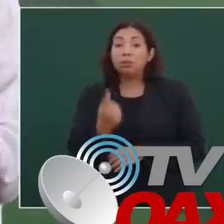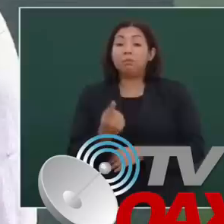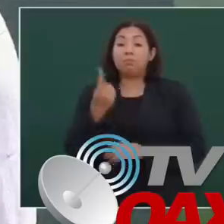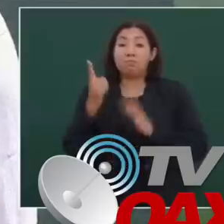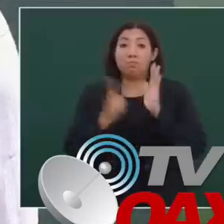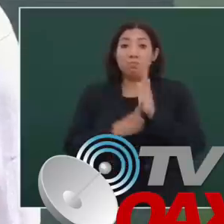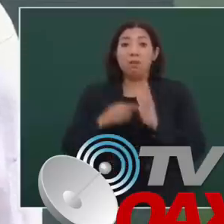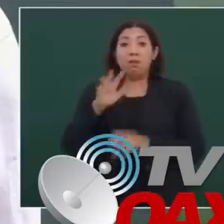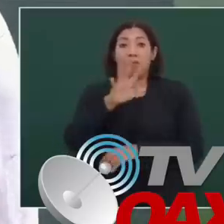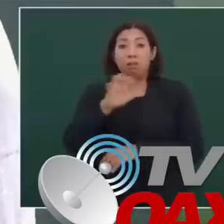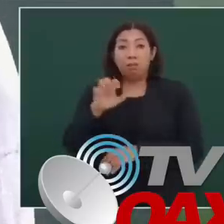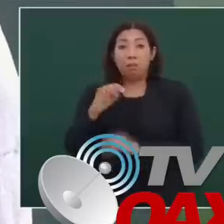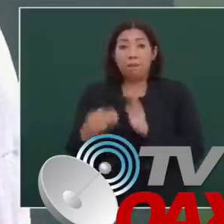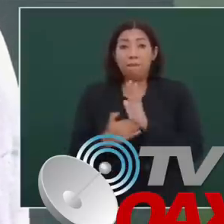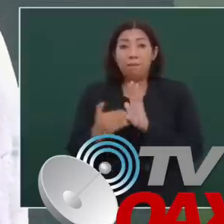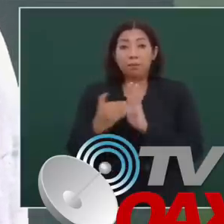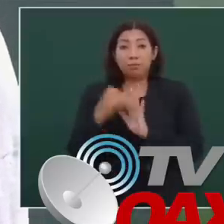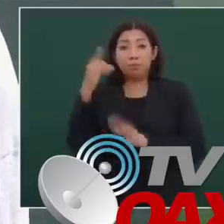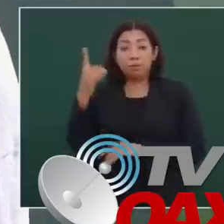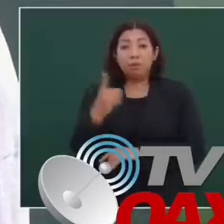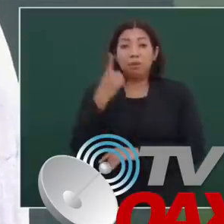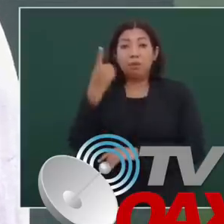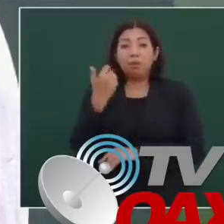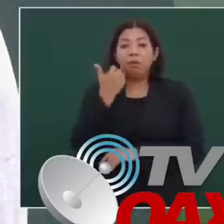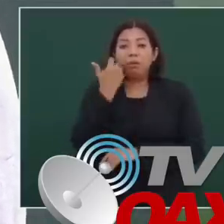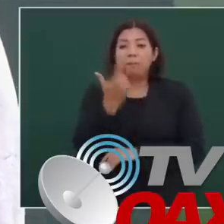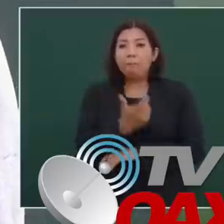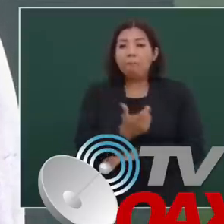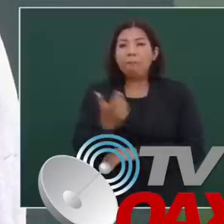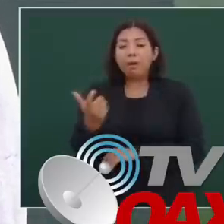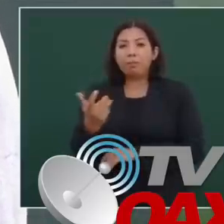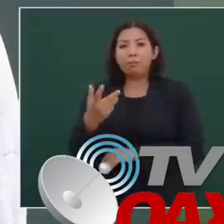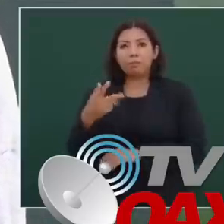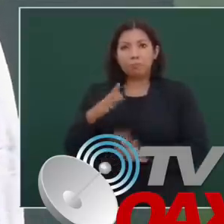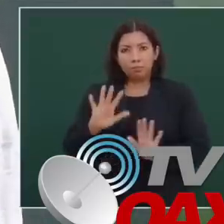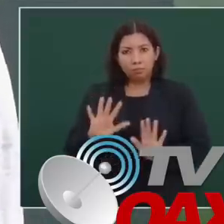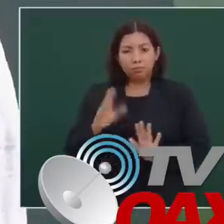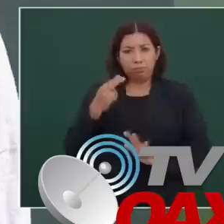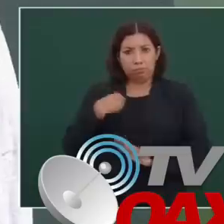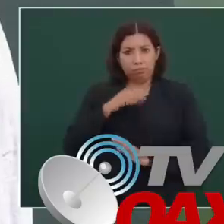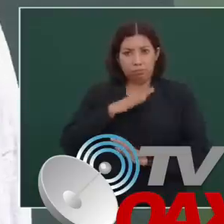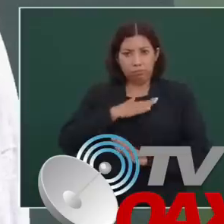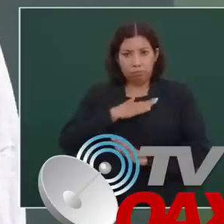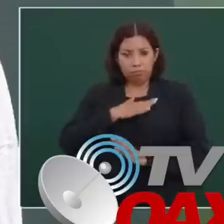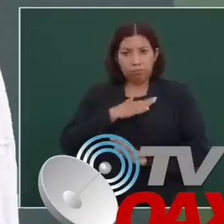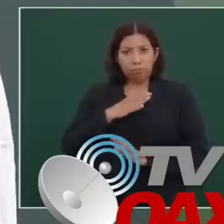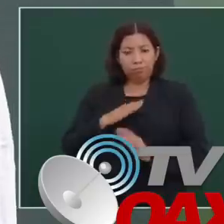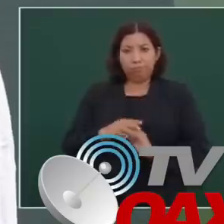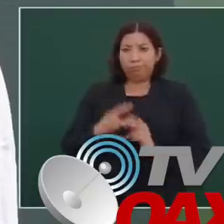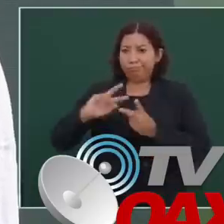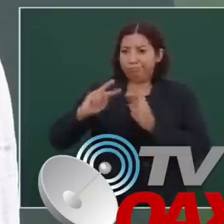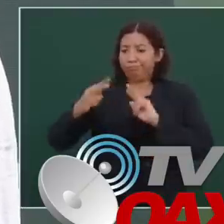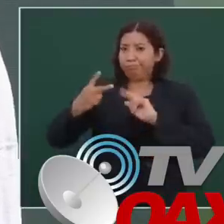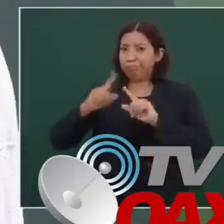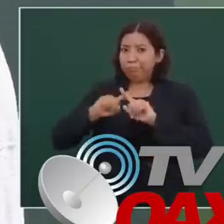nosotros lo que estamos planteando es lo opuesto que se destruyó